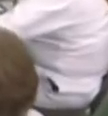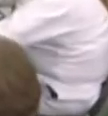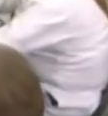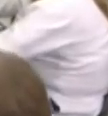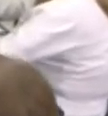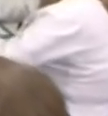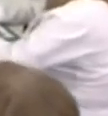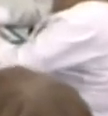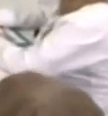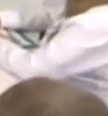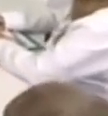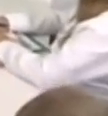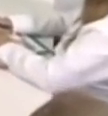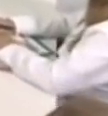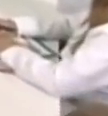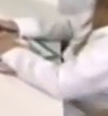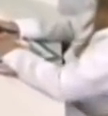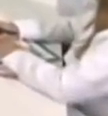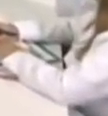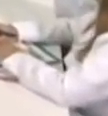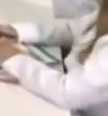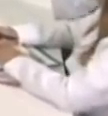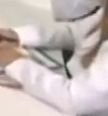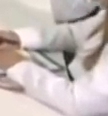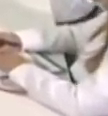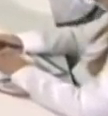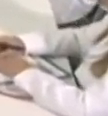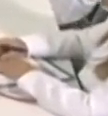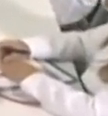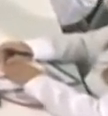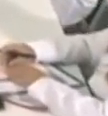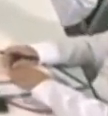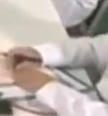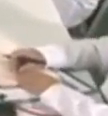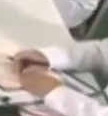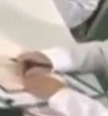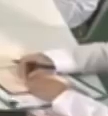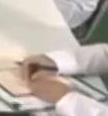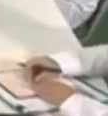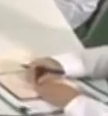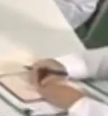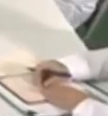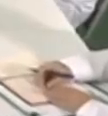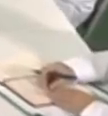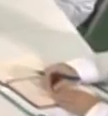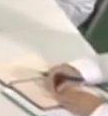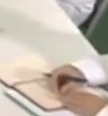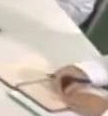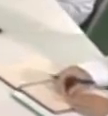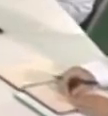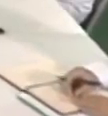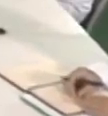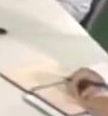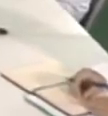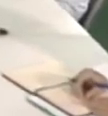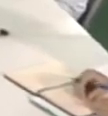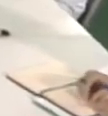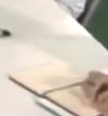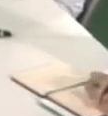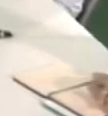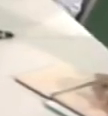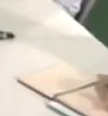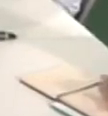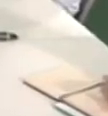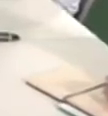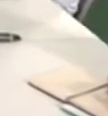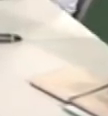que nosotros damos un paso en la cuarentena, cada vez que vamos a una casa, visita casa por casa, cada vez